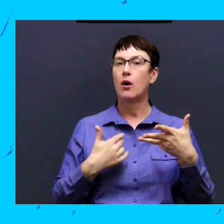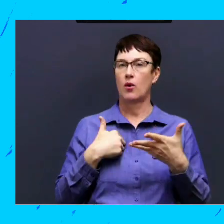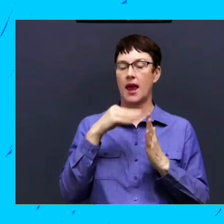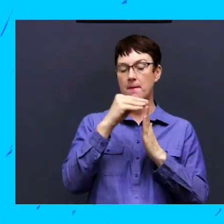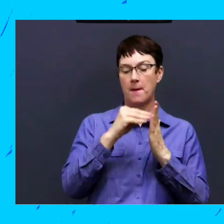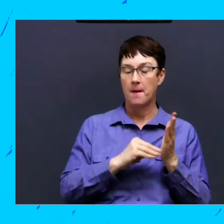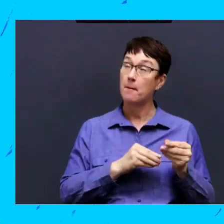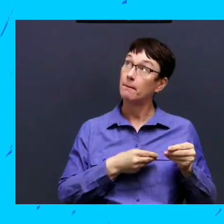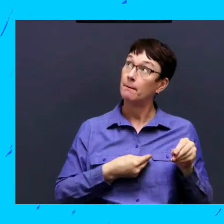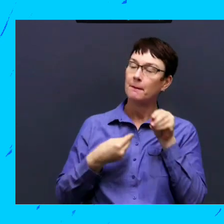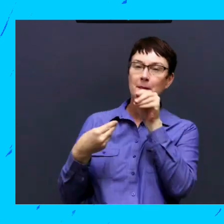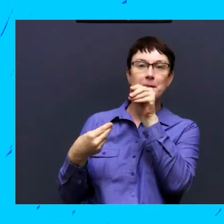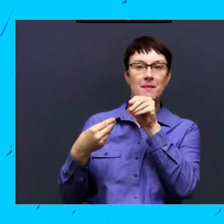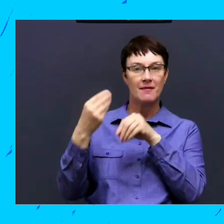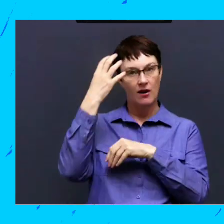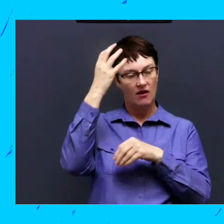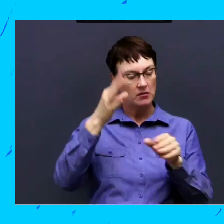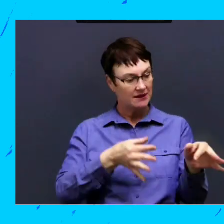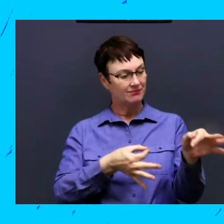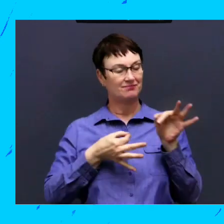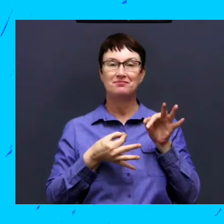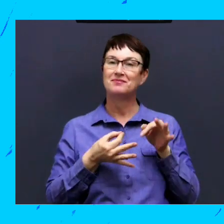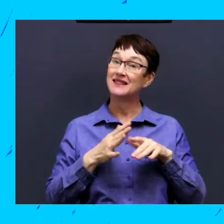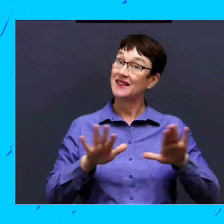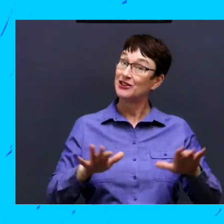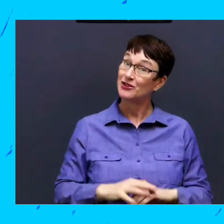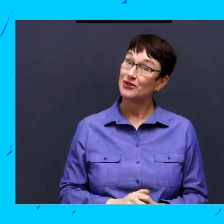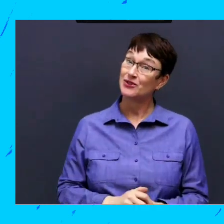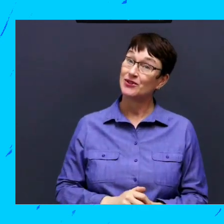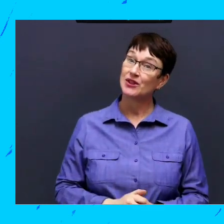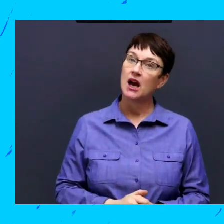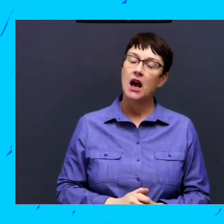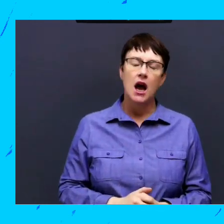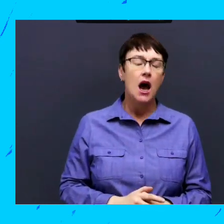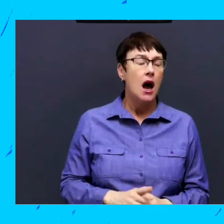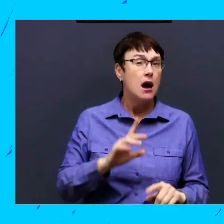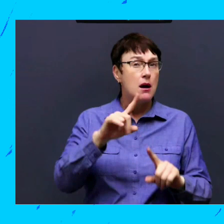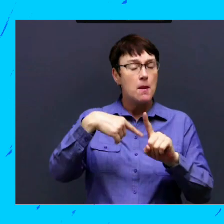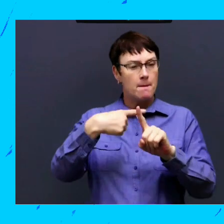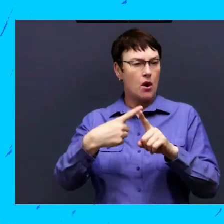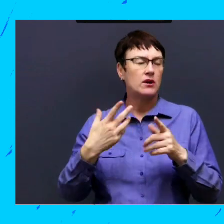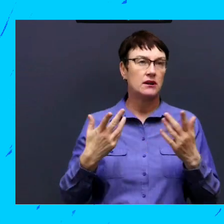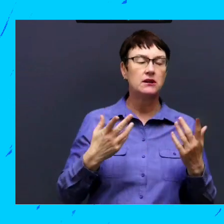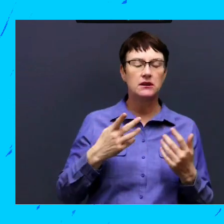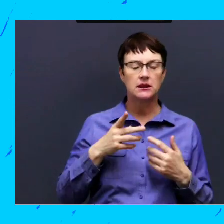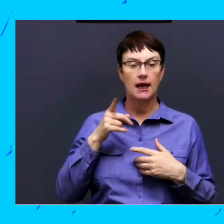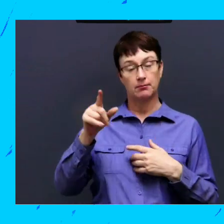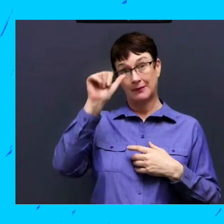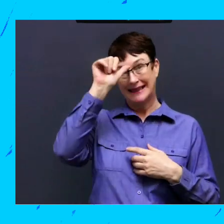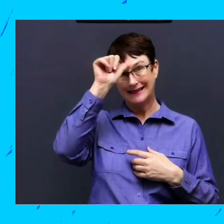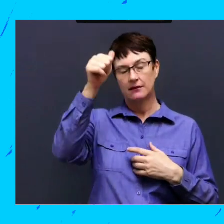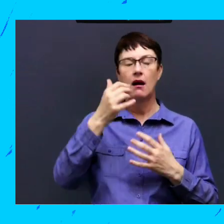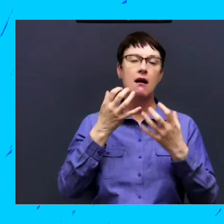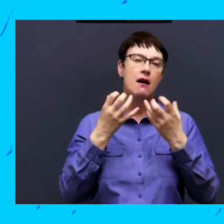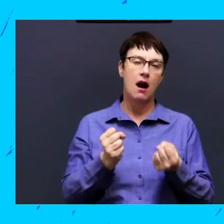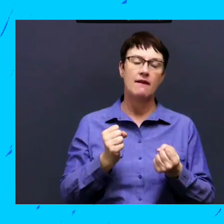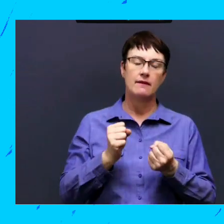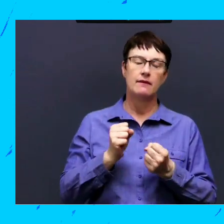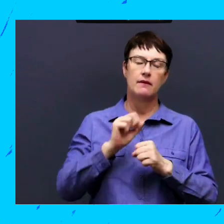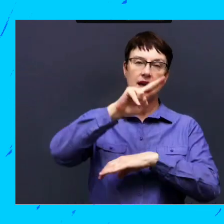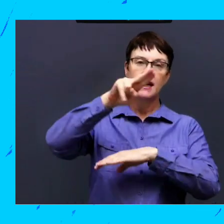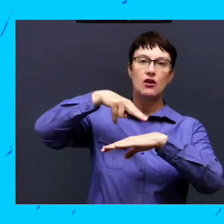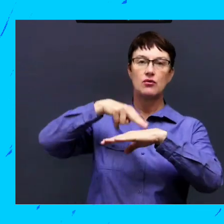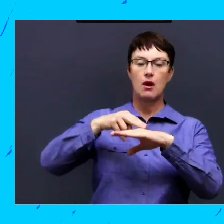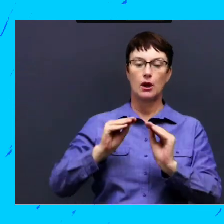entonces pasamos esos comentarios al gobierno. También hablamos sobre la política de la juventud en